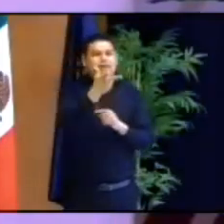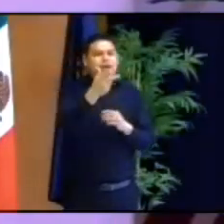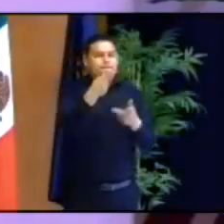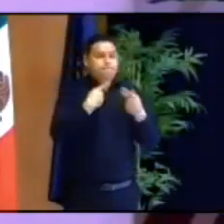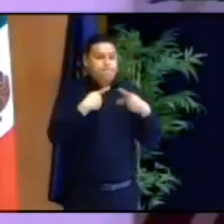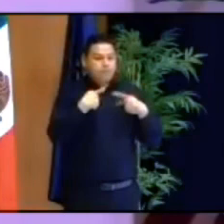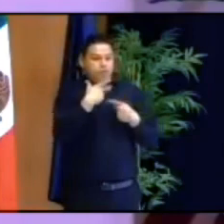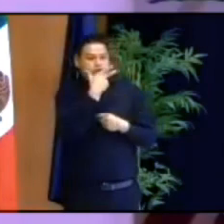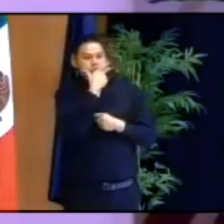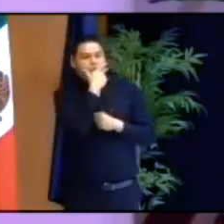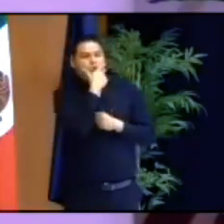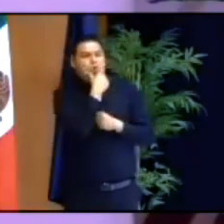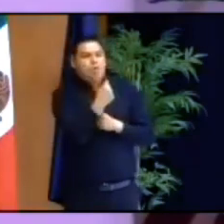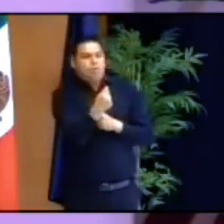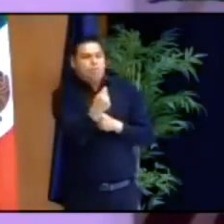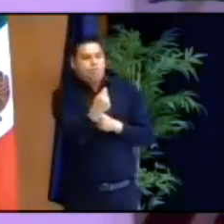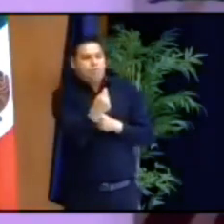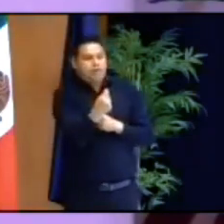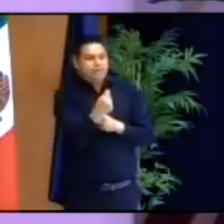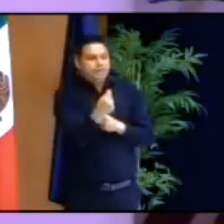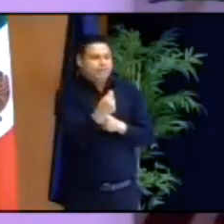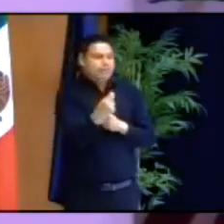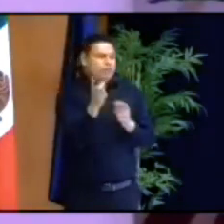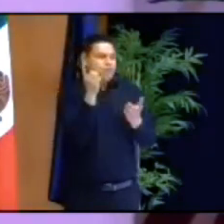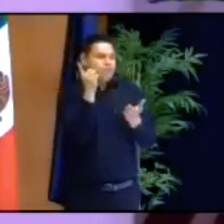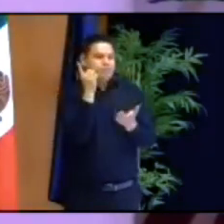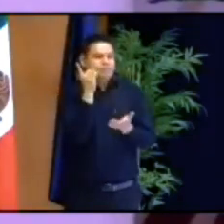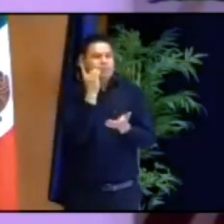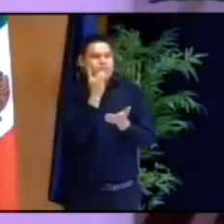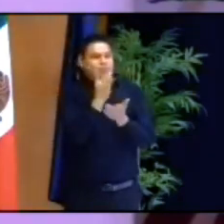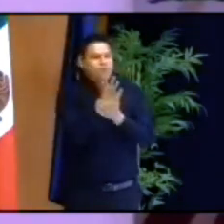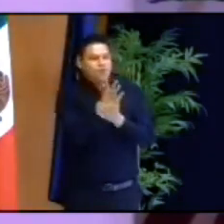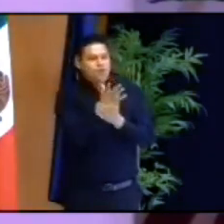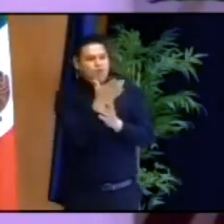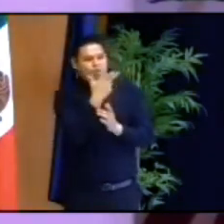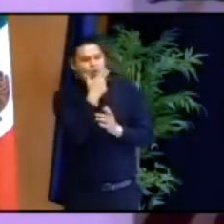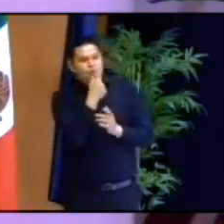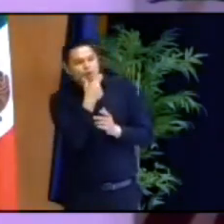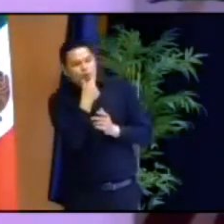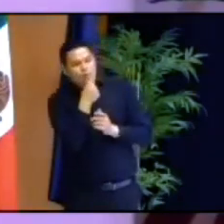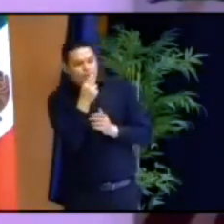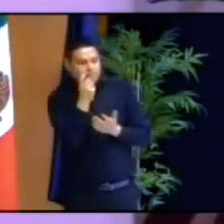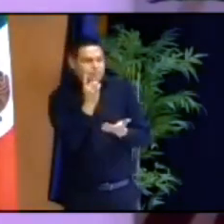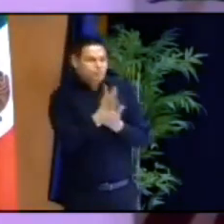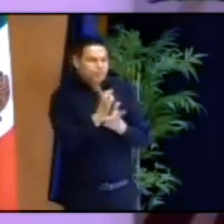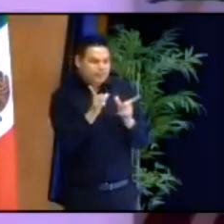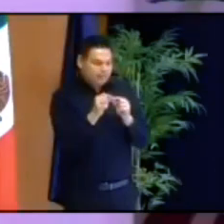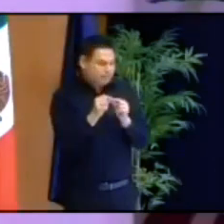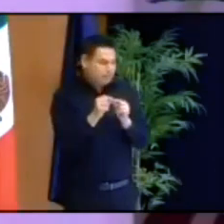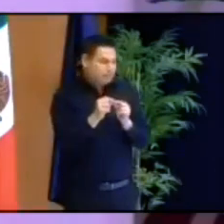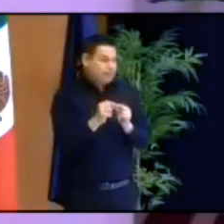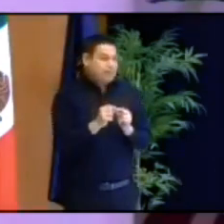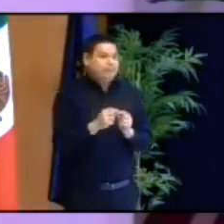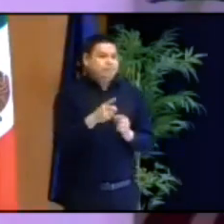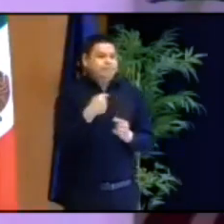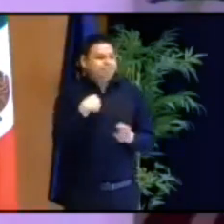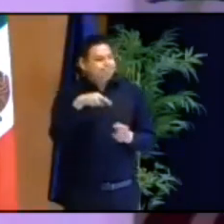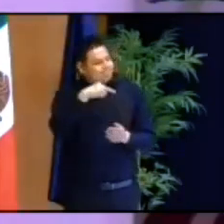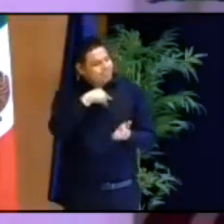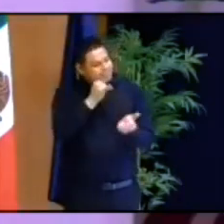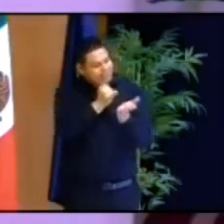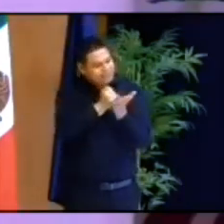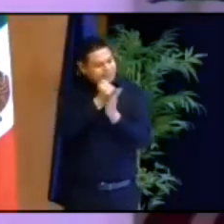hombres, como si solamente hubiera habido héroes de la patria y no heroínas de la patria, pues decidimos